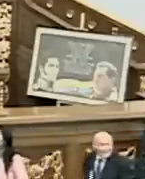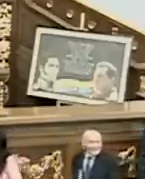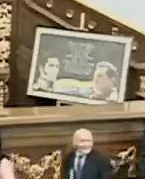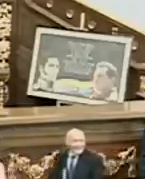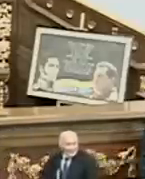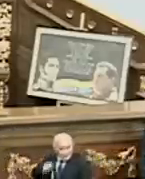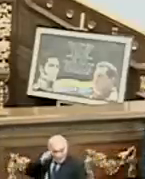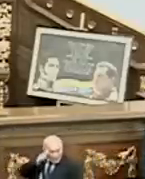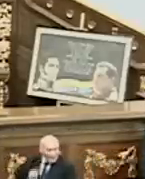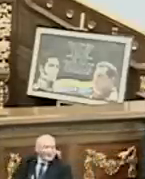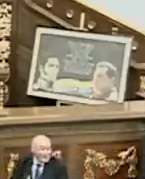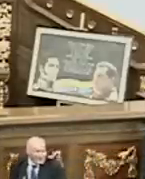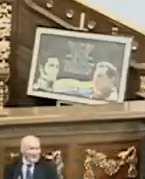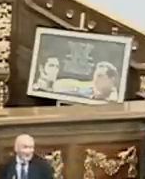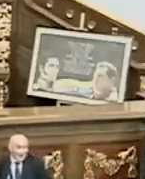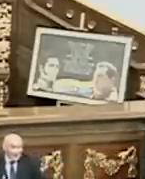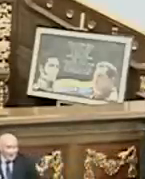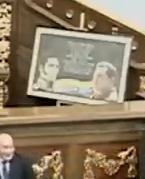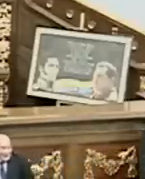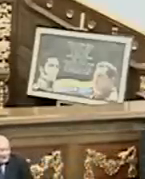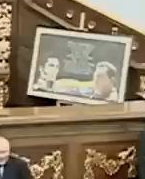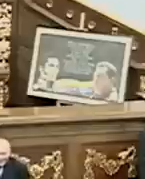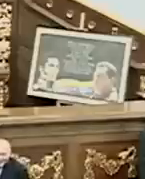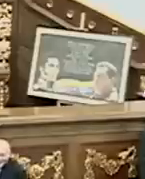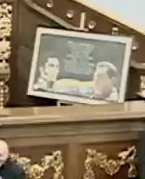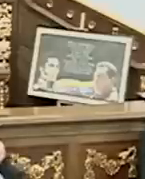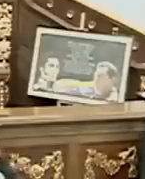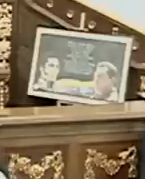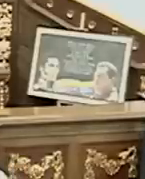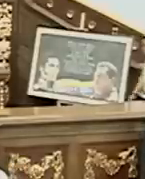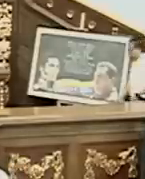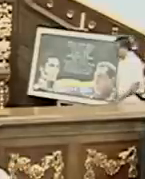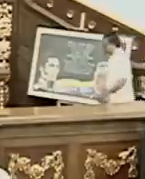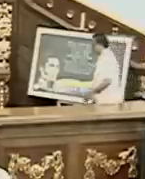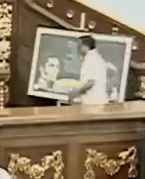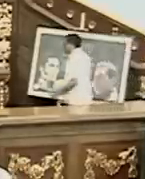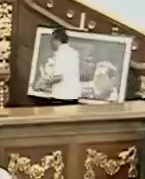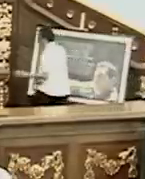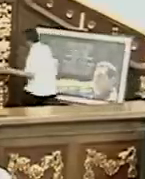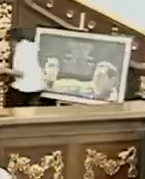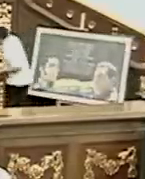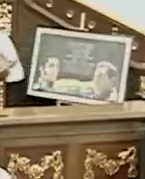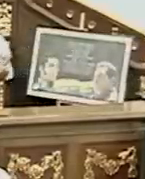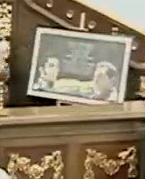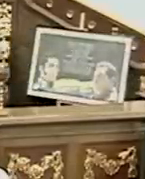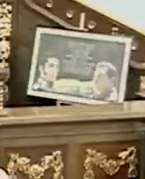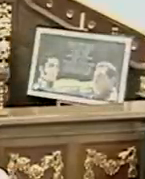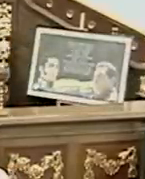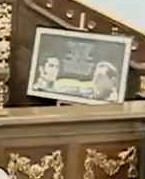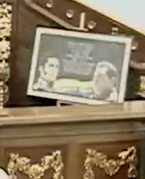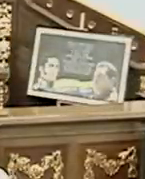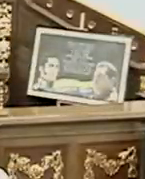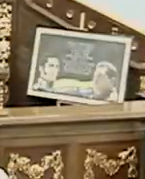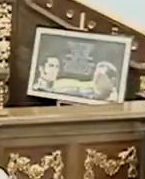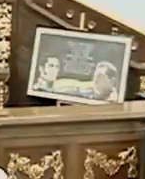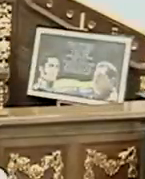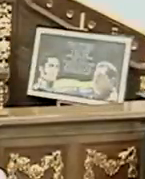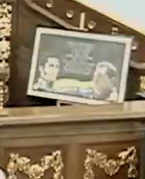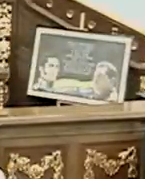proyecto de ley orgánica de coordinación y armonización de las potestades tributarias de los estados y municipios, quedó